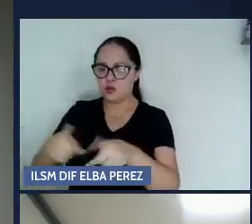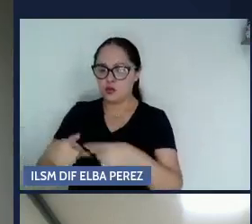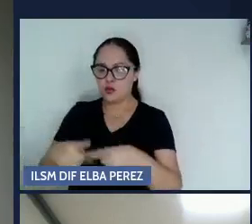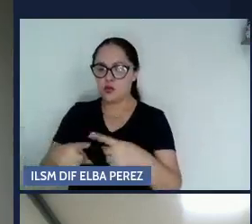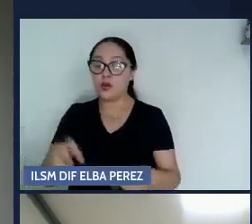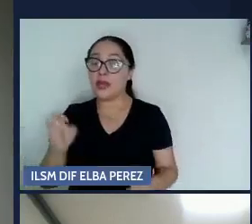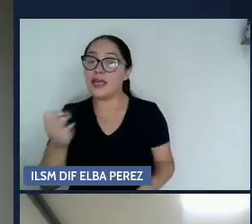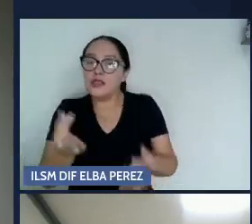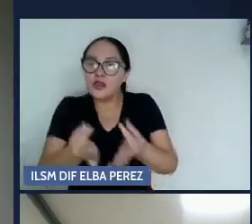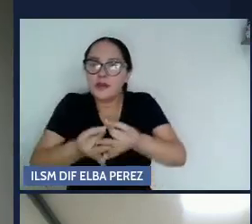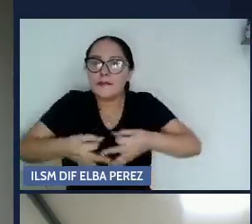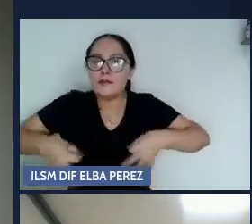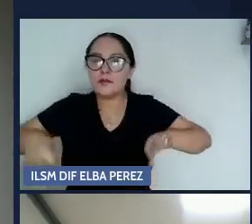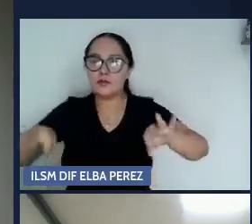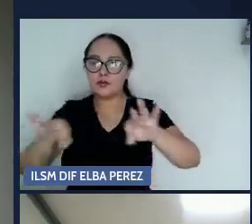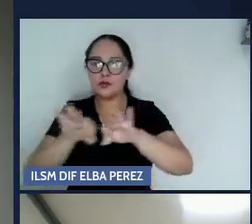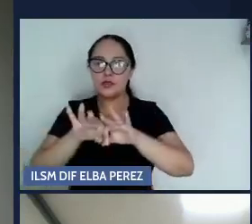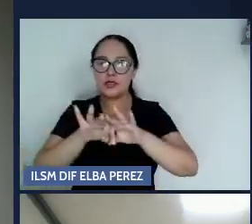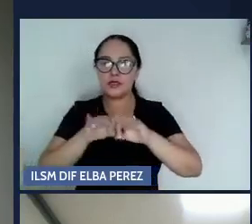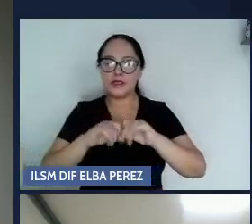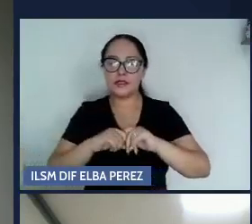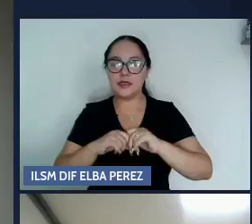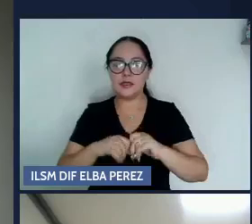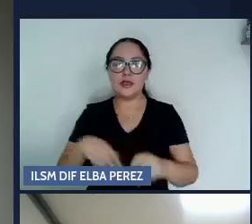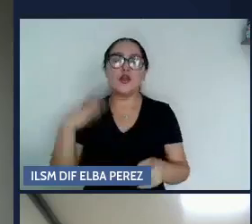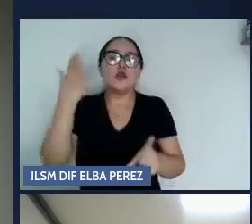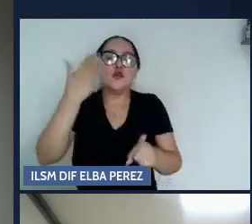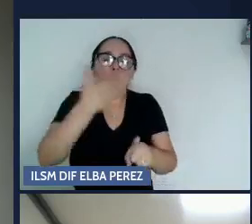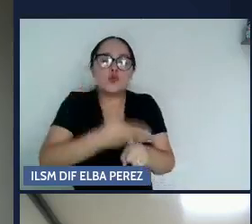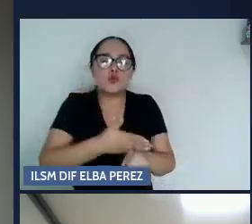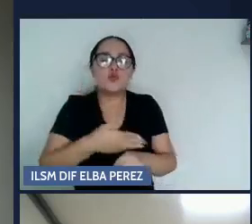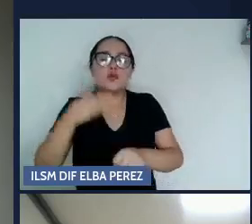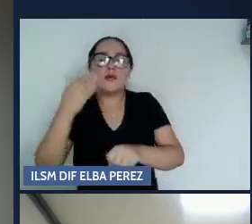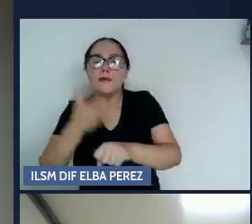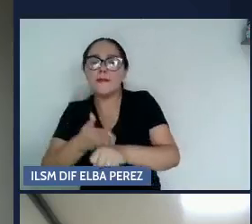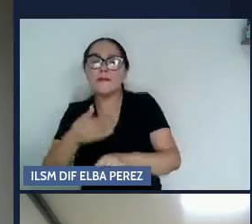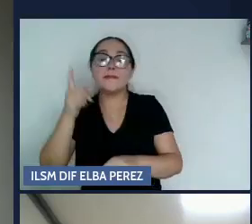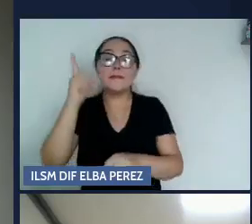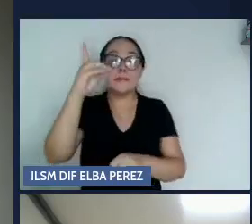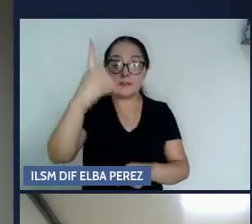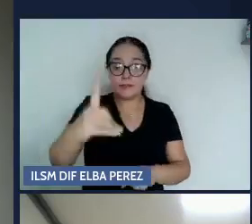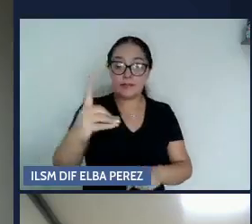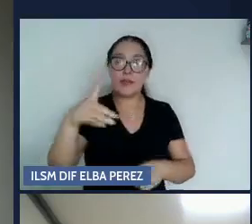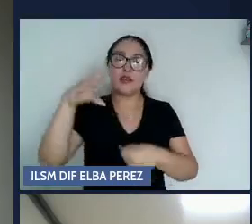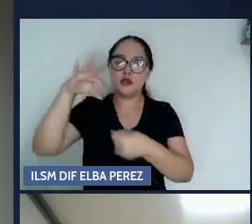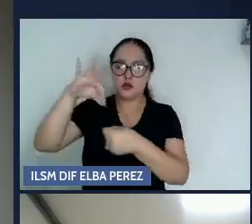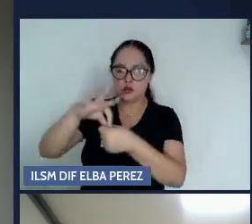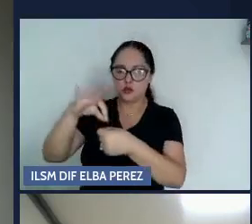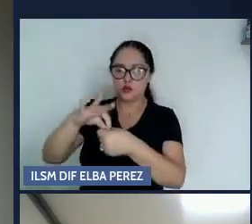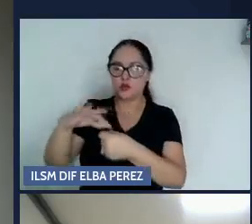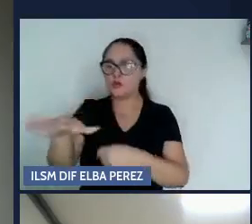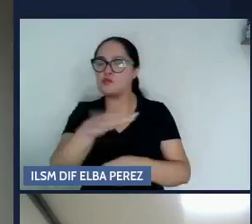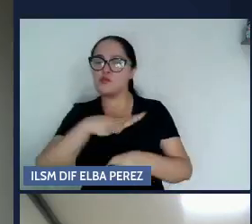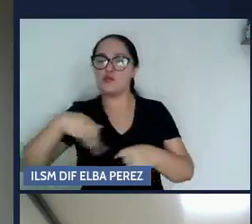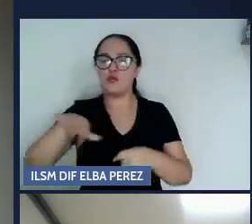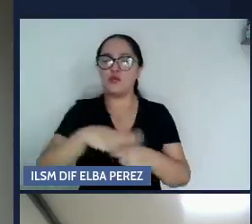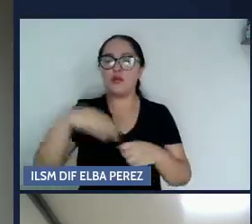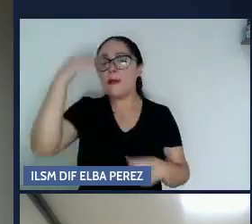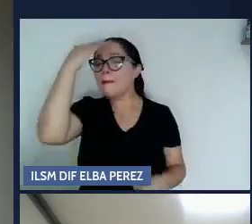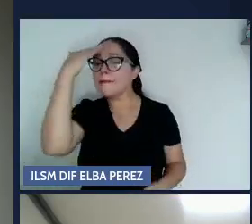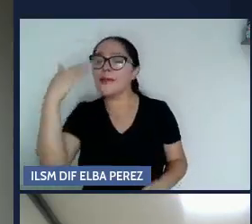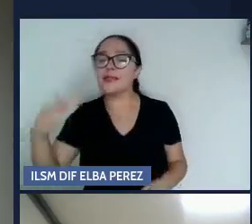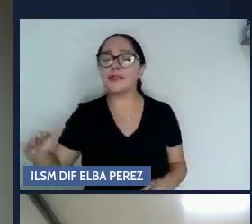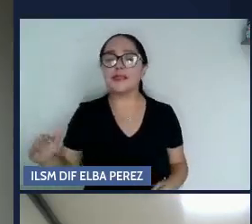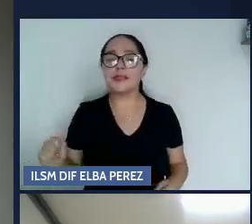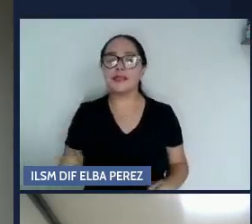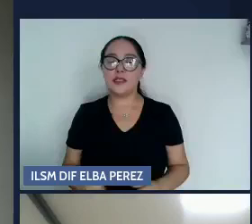domingo con información suficiente de las autoridades electorales, quienes están participando, y llegar ya con un